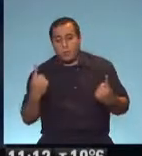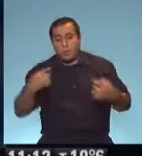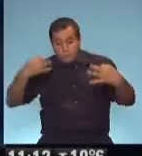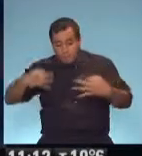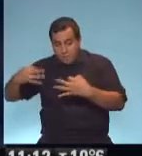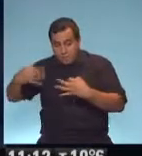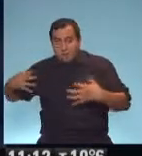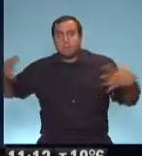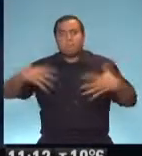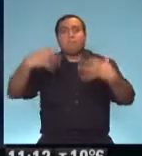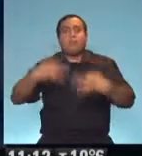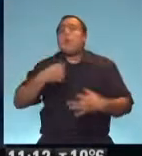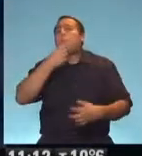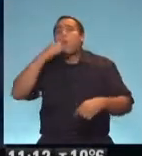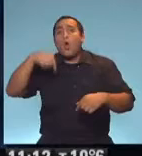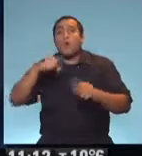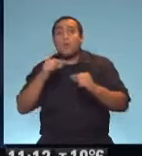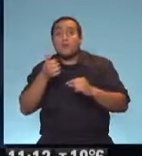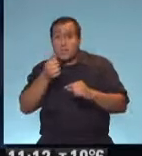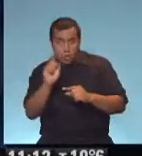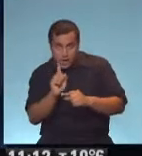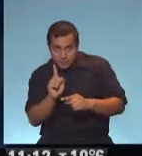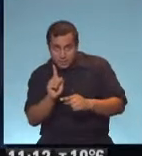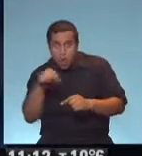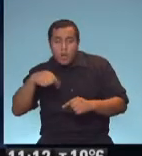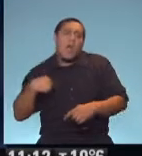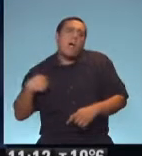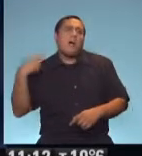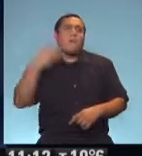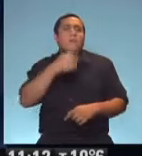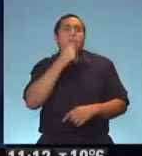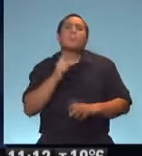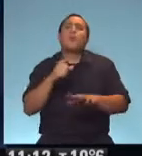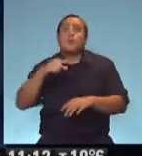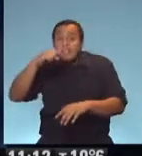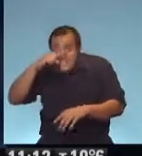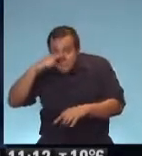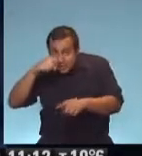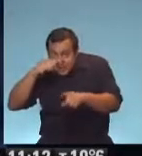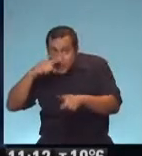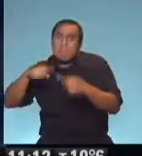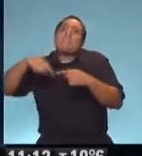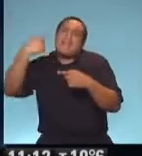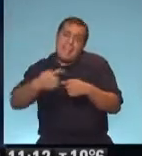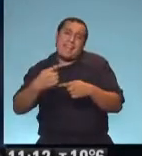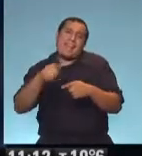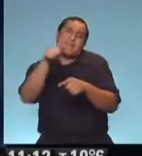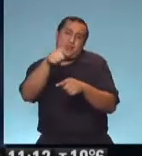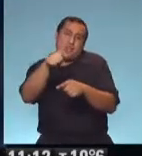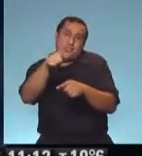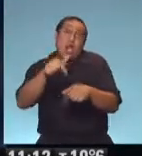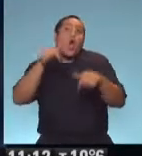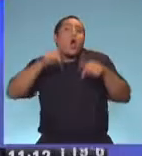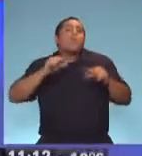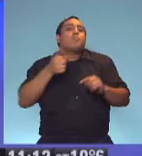funcione. Si no tenés el número, por ejemplo, hoy, que es 6, no vayas a la farmacia a vacunarte. Si tenés el 7, espera que mañana te toca a vos. Hoy le toca a los números 6. Y si